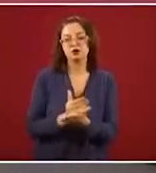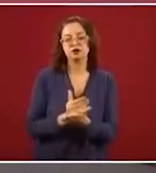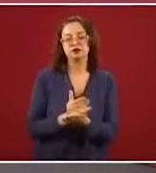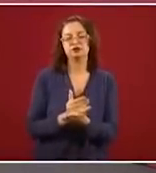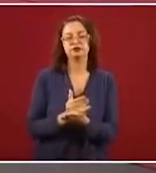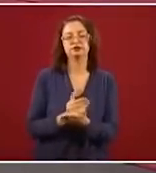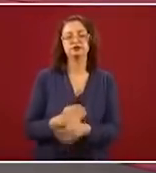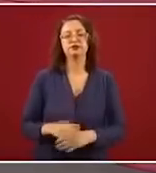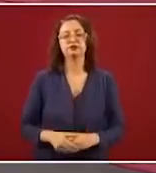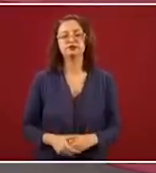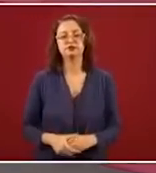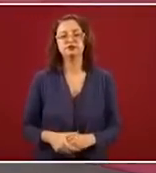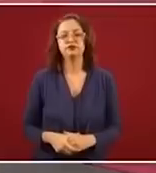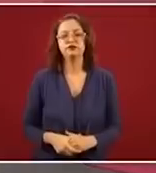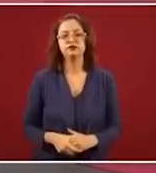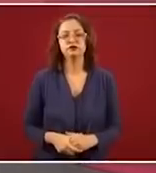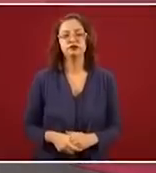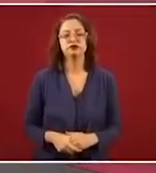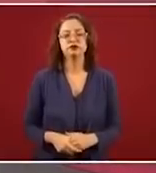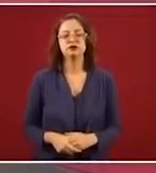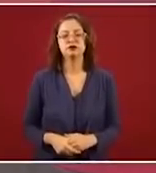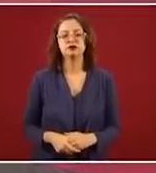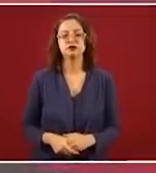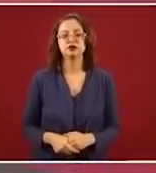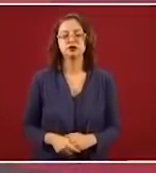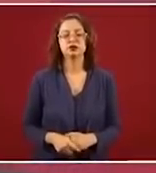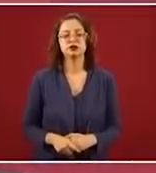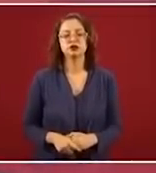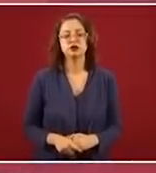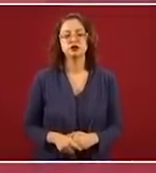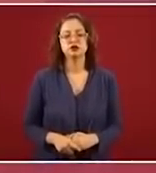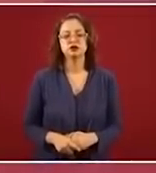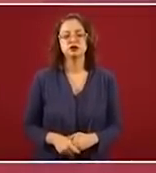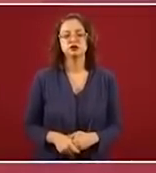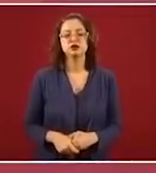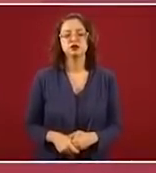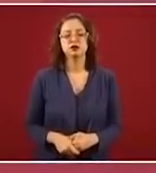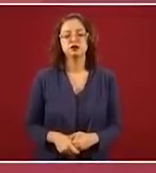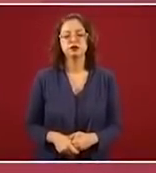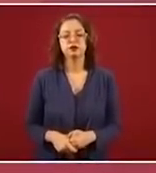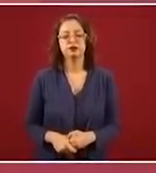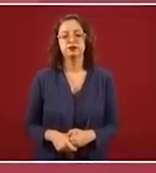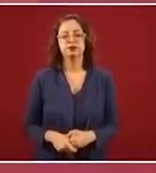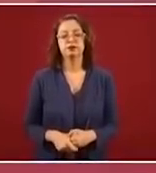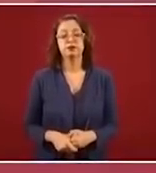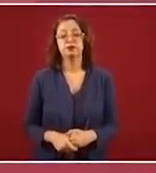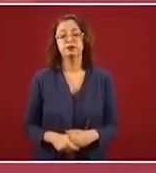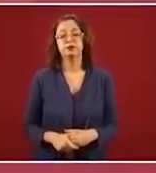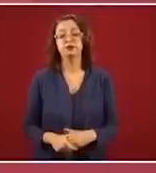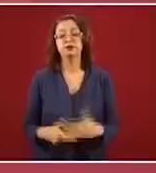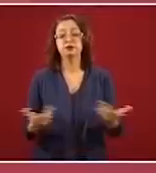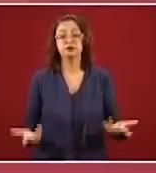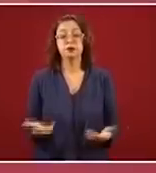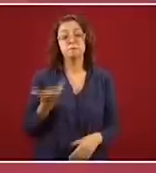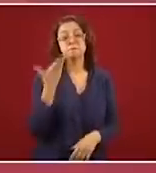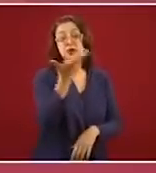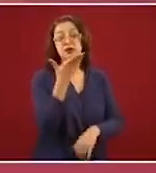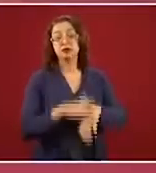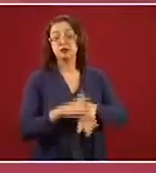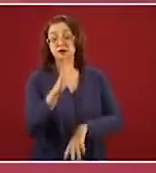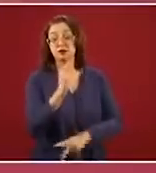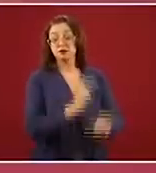puntos abajo. O sea, y no significa, para que quede claro, aumentar deuda de